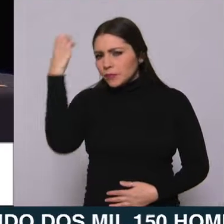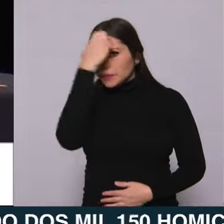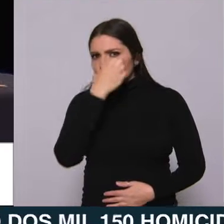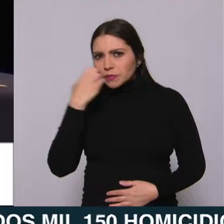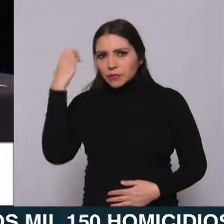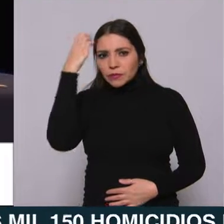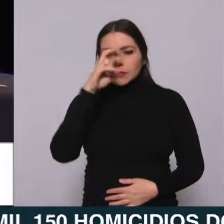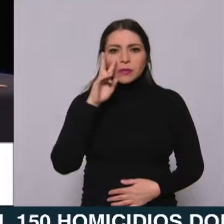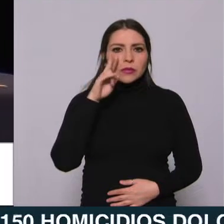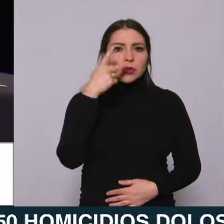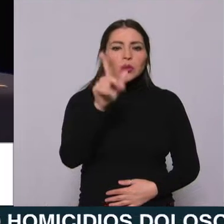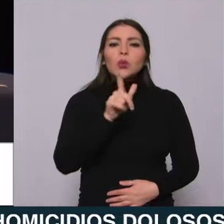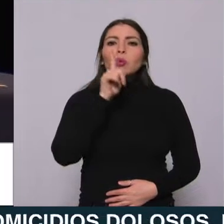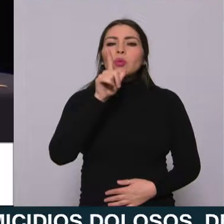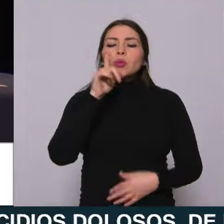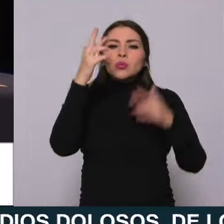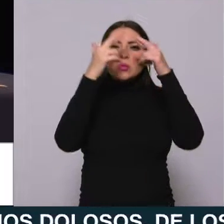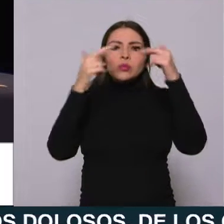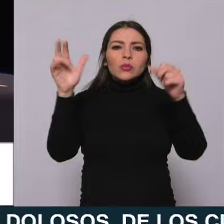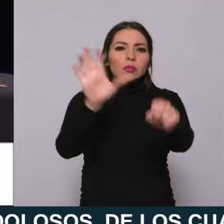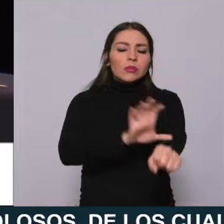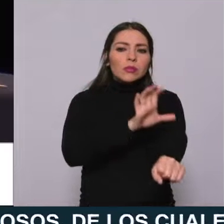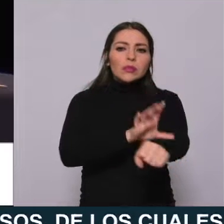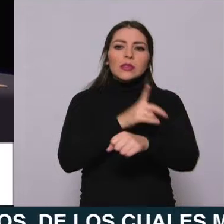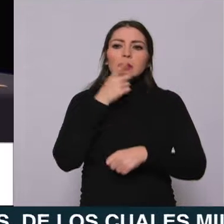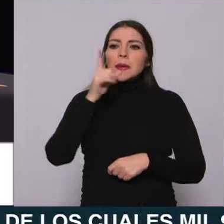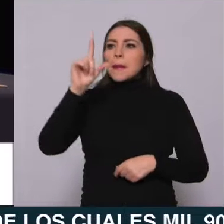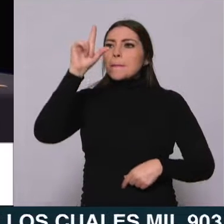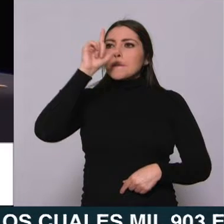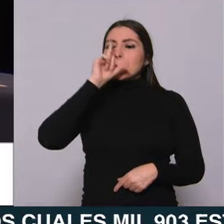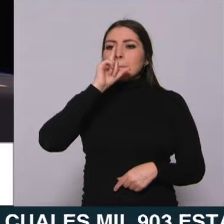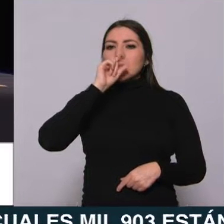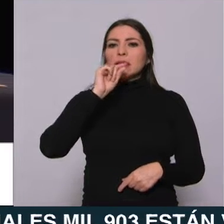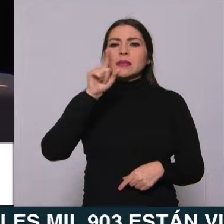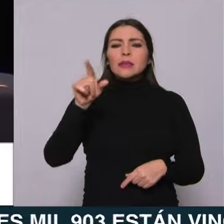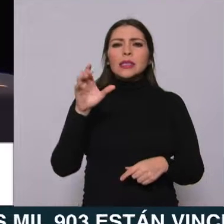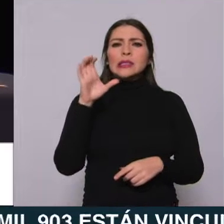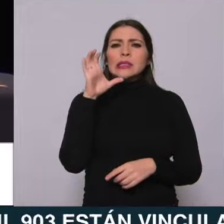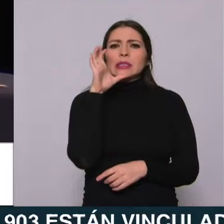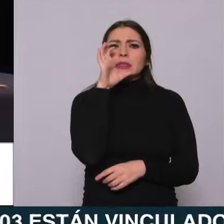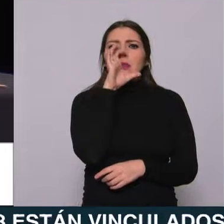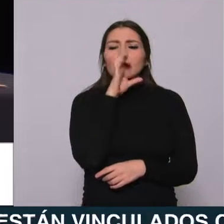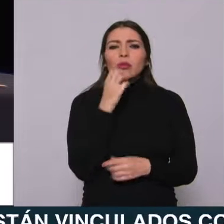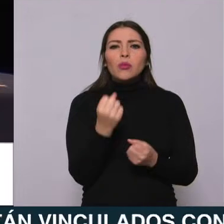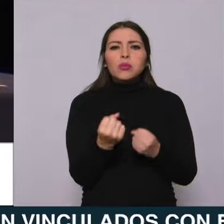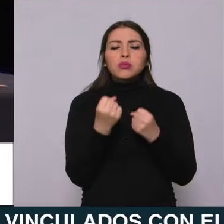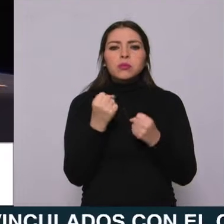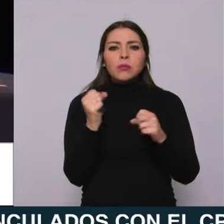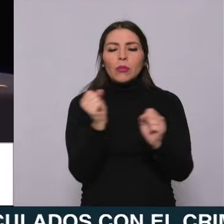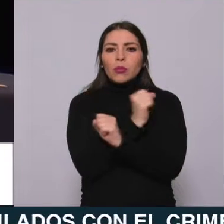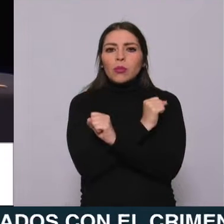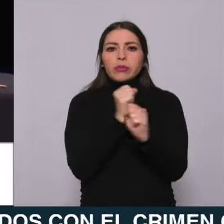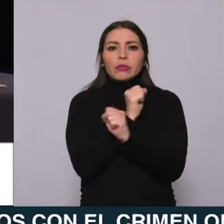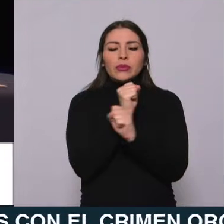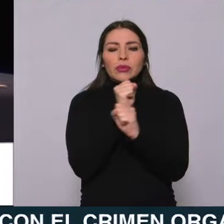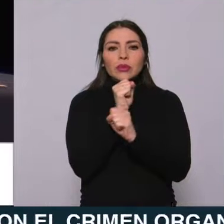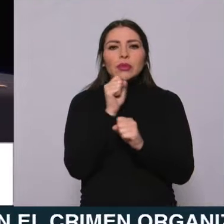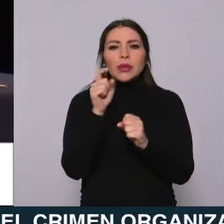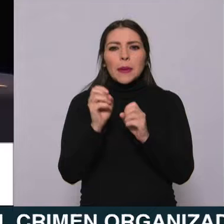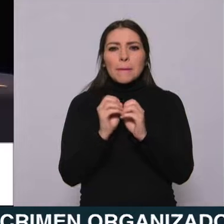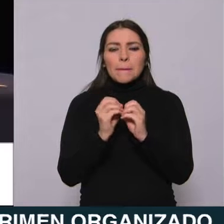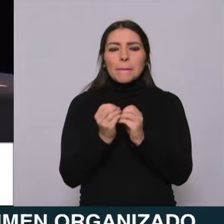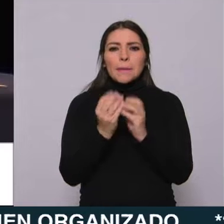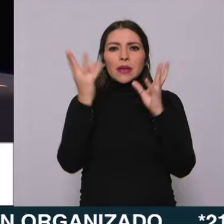eléctrica propia del mercado que se produjo una falla con un sobrecalentamiento que provocó un cortocircuito, cuyas